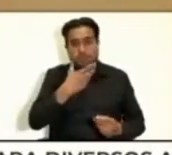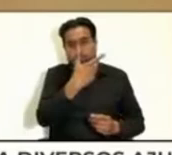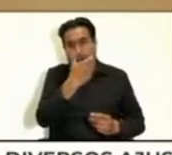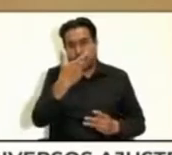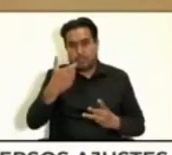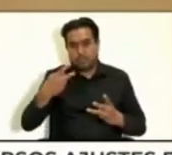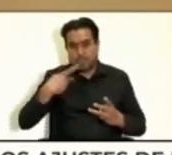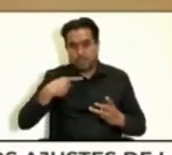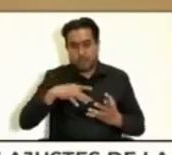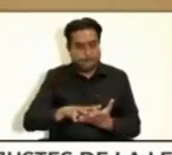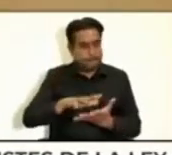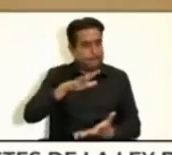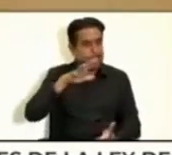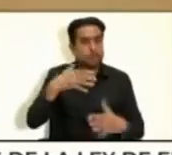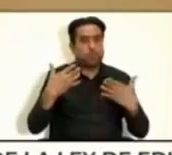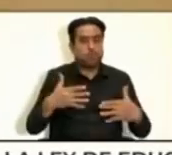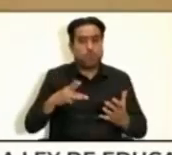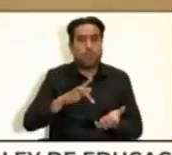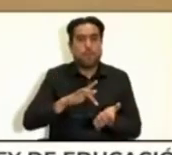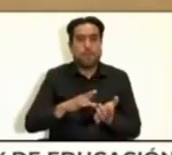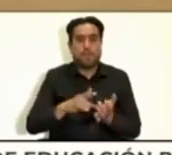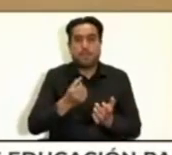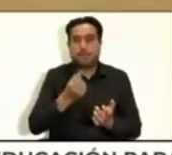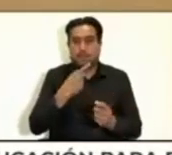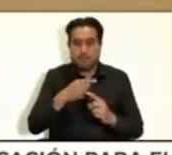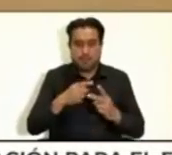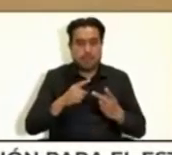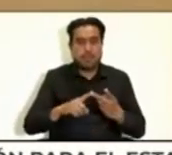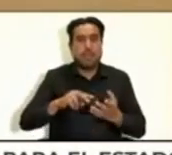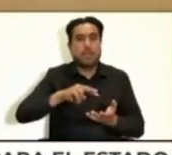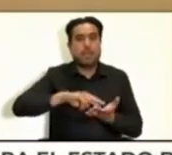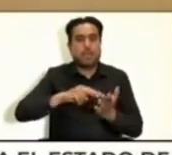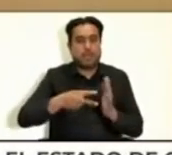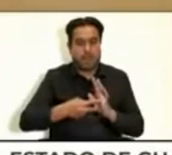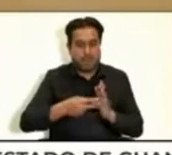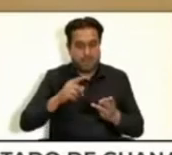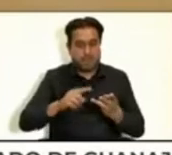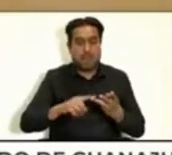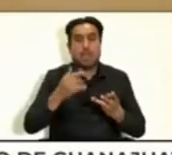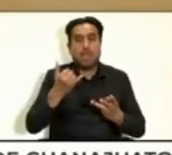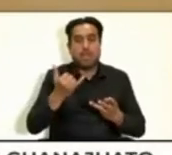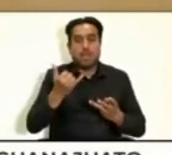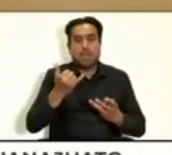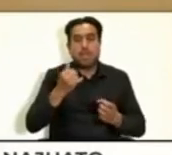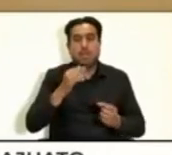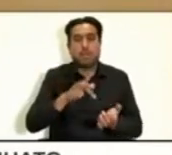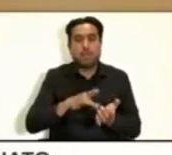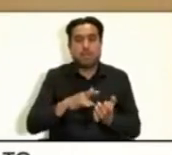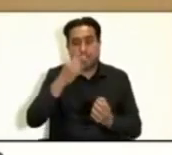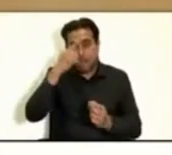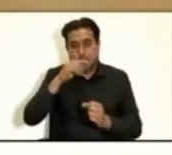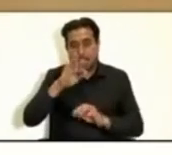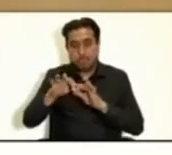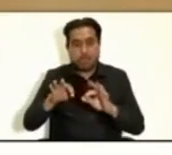profesionistas de la medicina ingeniería y veterinaria de igual forma se han implementado programas como la